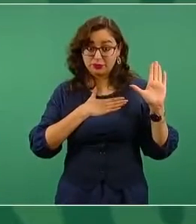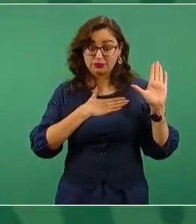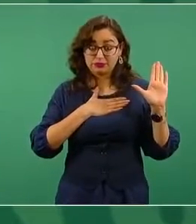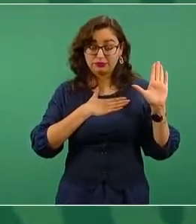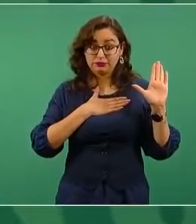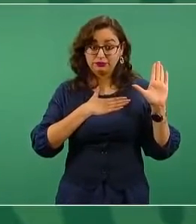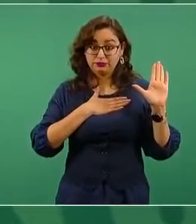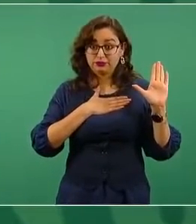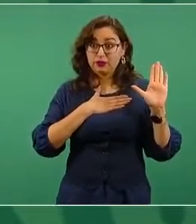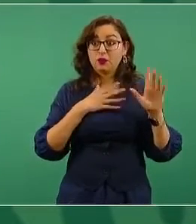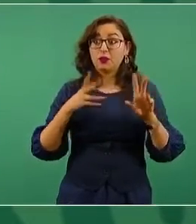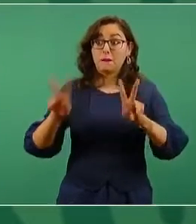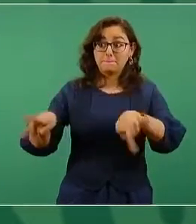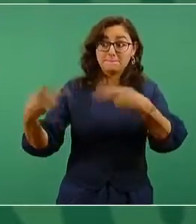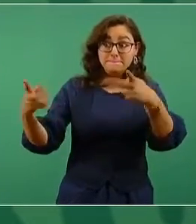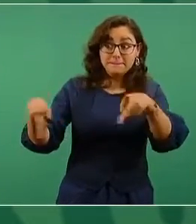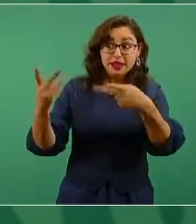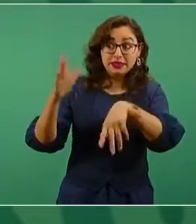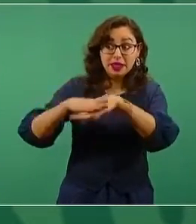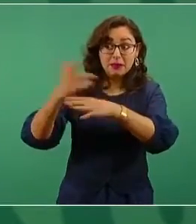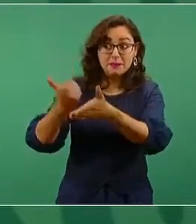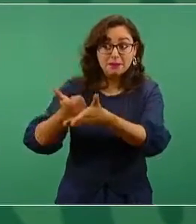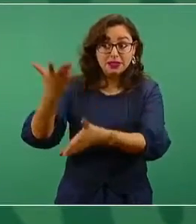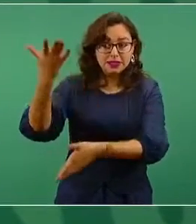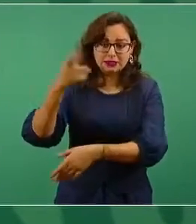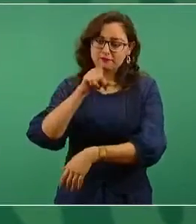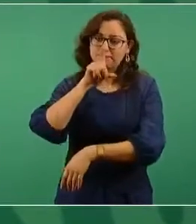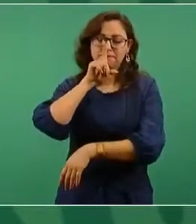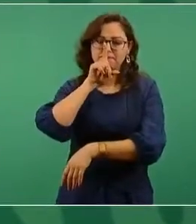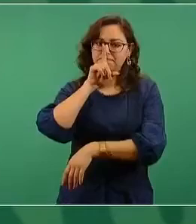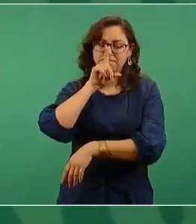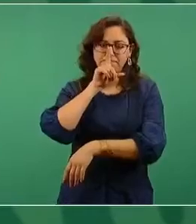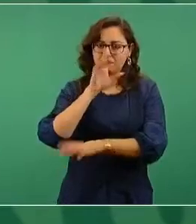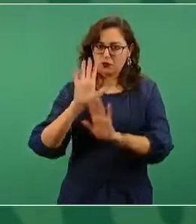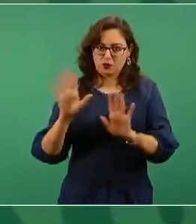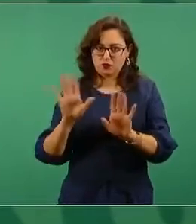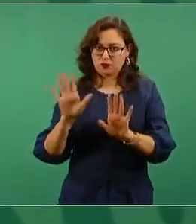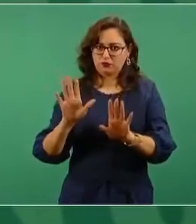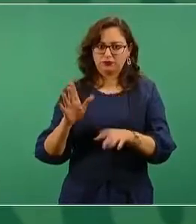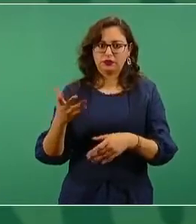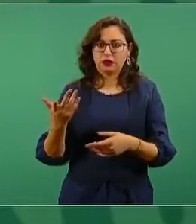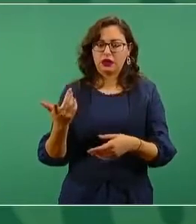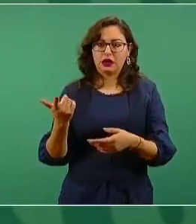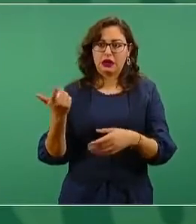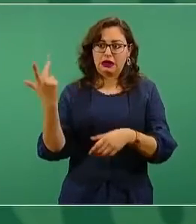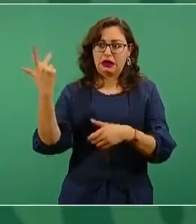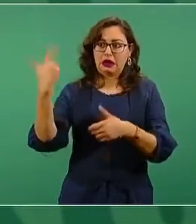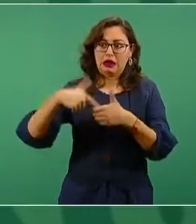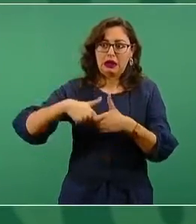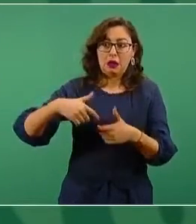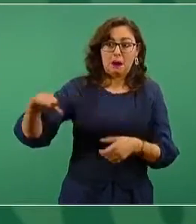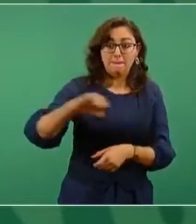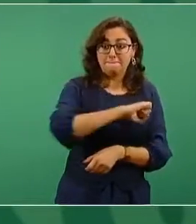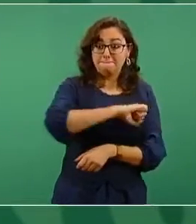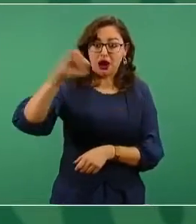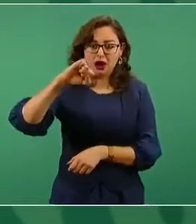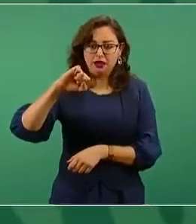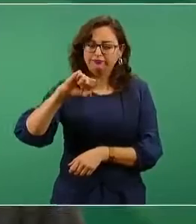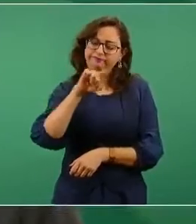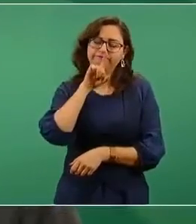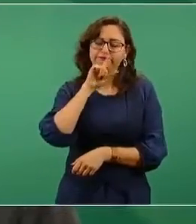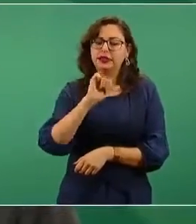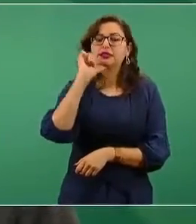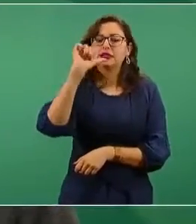no le cueste más a la gente y eso se va a sostener, no va a haber gasolinazos. Entonces,